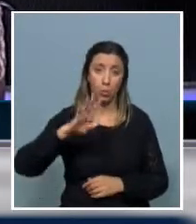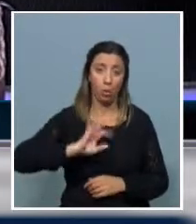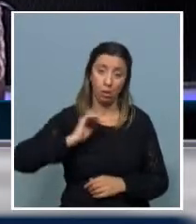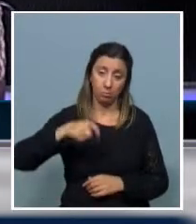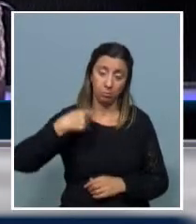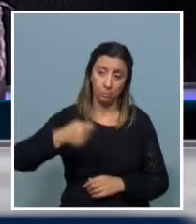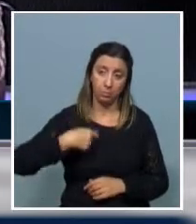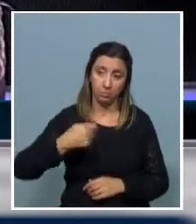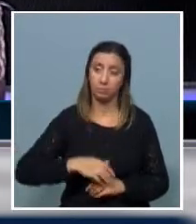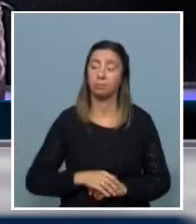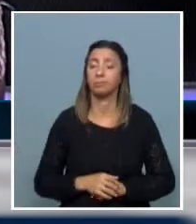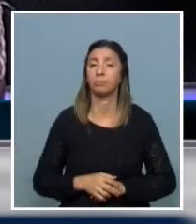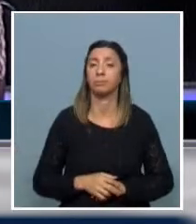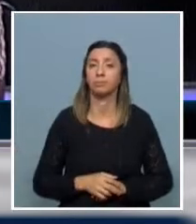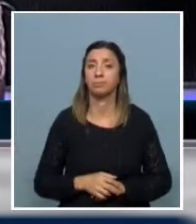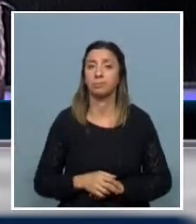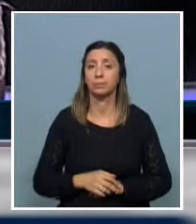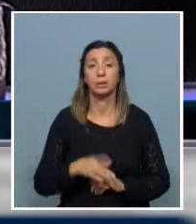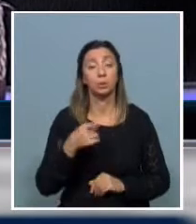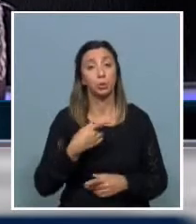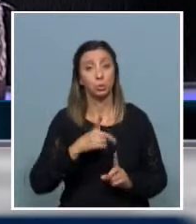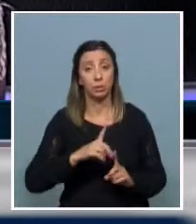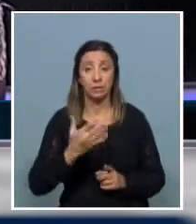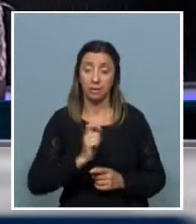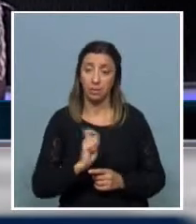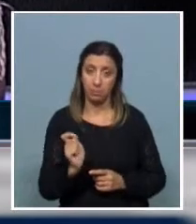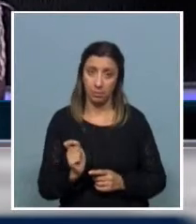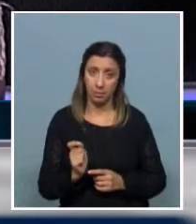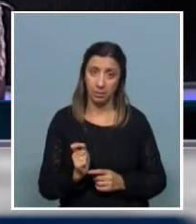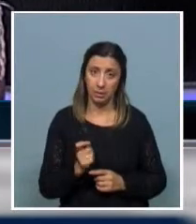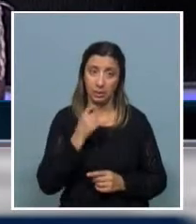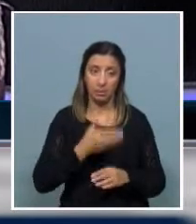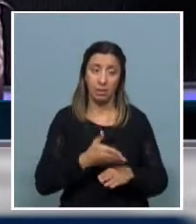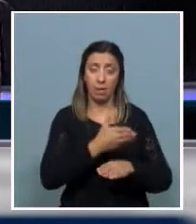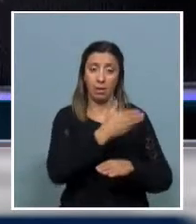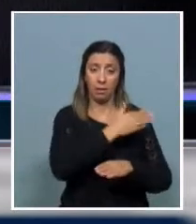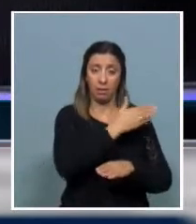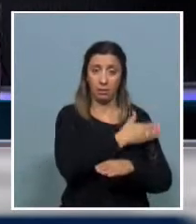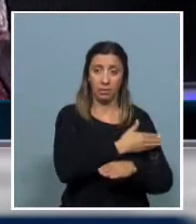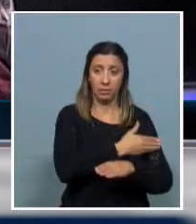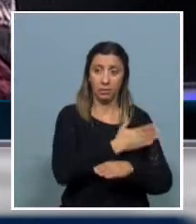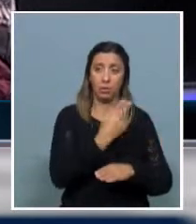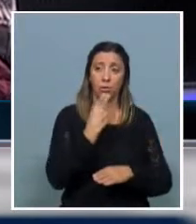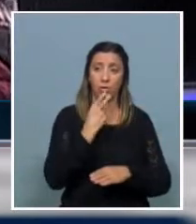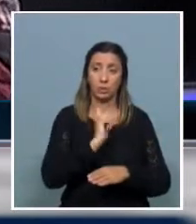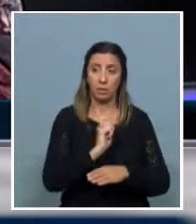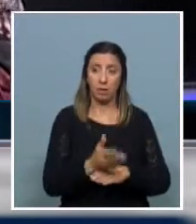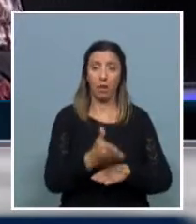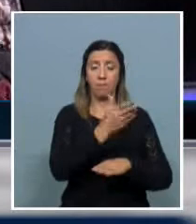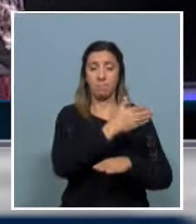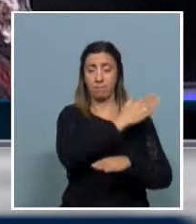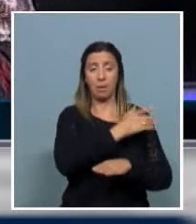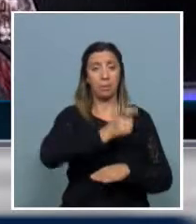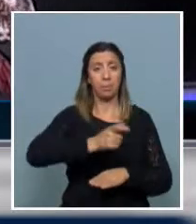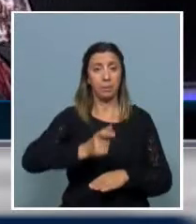todos están pagando hace 5 años. Nosotros estamos hace 6 meses y si voy más atrás de esta gestión, hace 11 meses. Y la gente